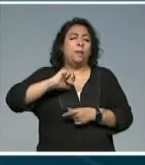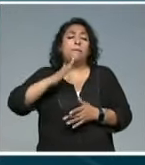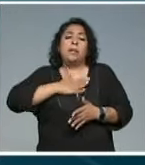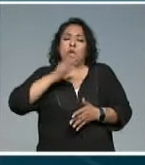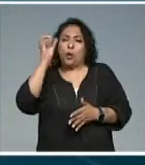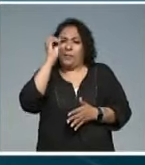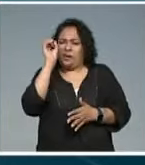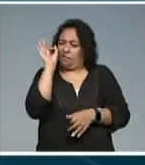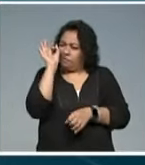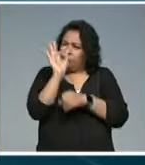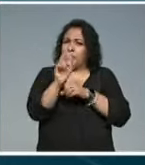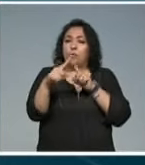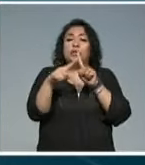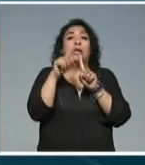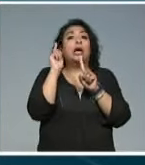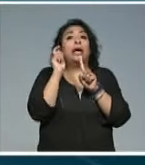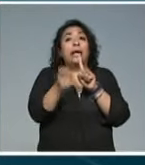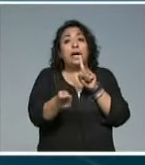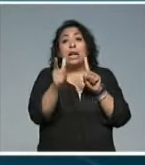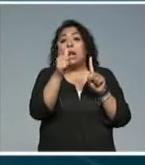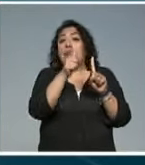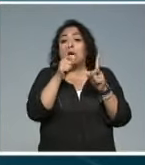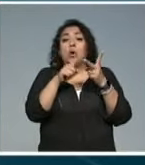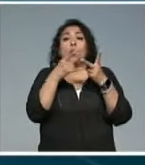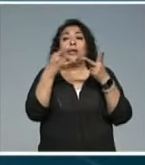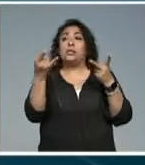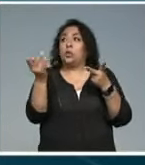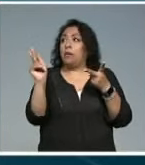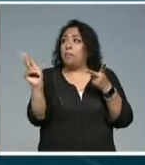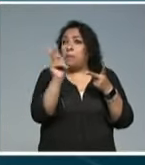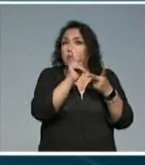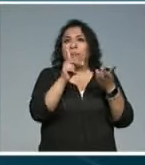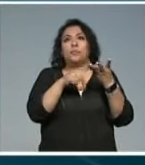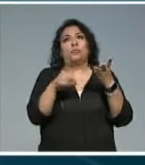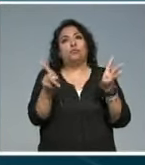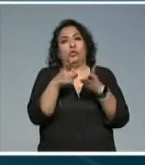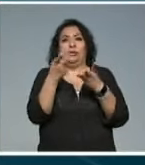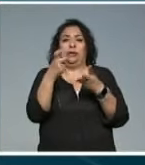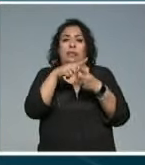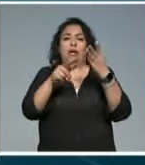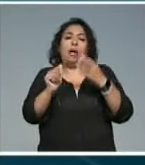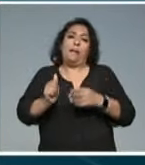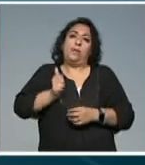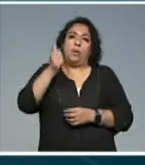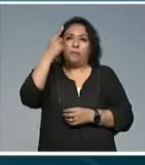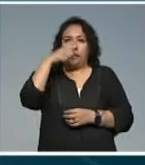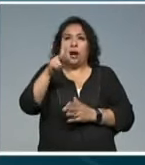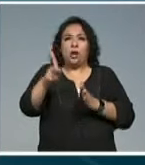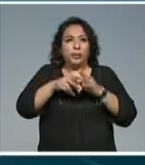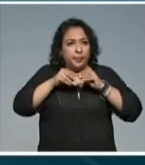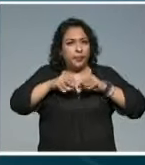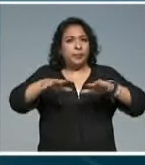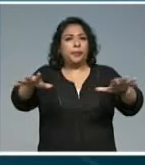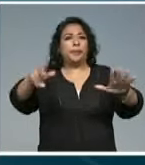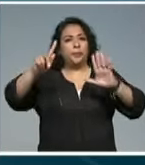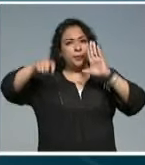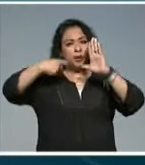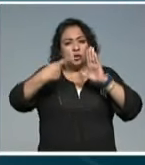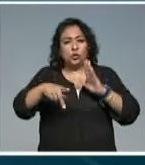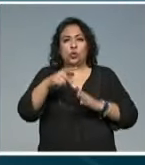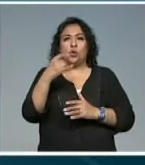definitiva nuestra fortaleza es la lengua, la historia compartida y la música, y vamos a aprovecharla para relanzar el audiovisual